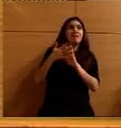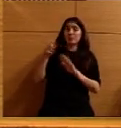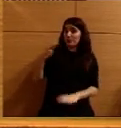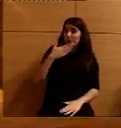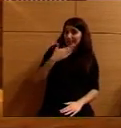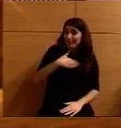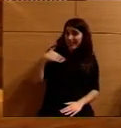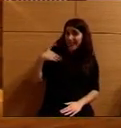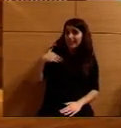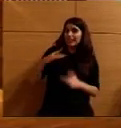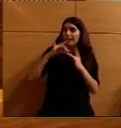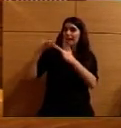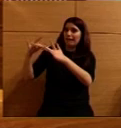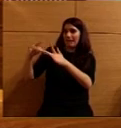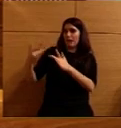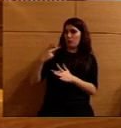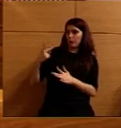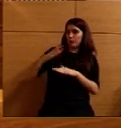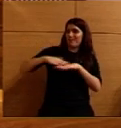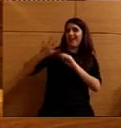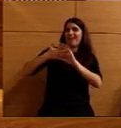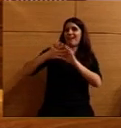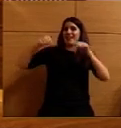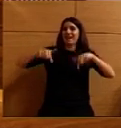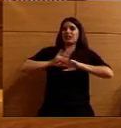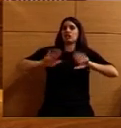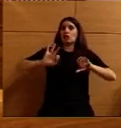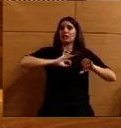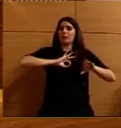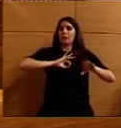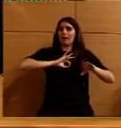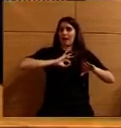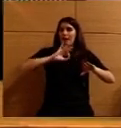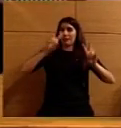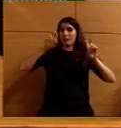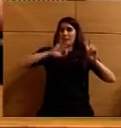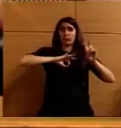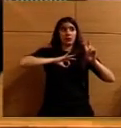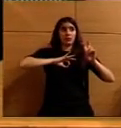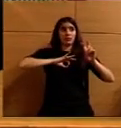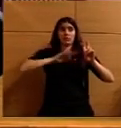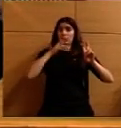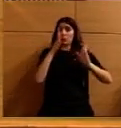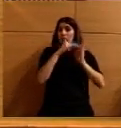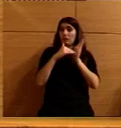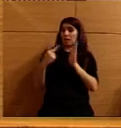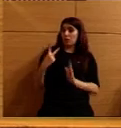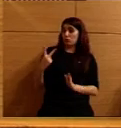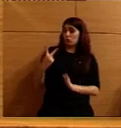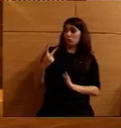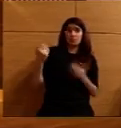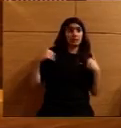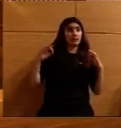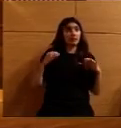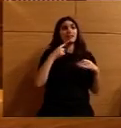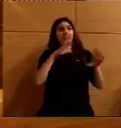quiere, lideramos la liga para que hablemos aquí solo de cosas de la Diputación. Y como es transversal, que ya somos 2 partidos, pues. Le